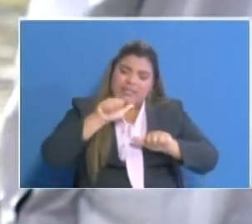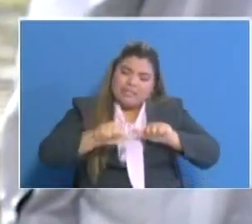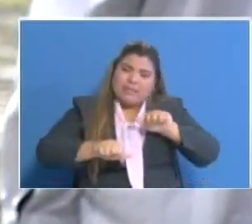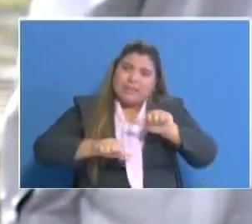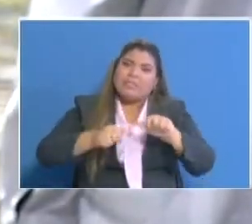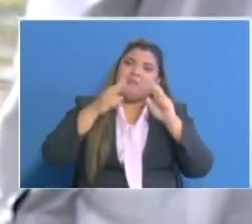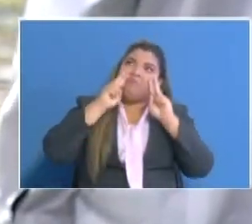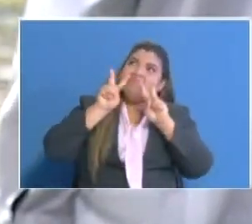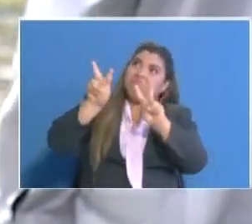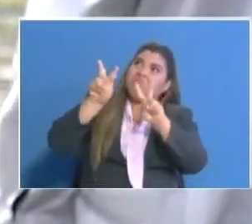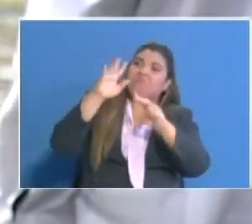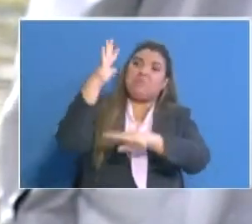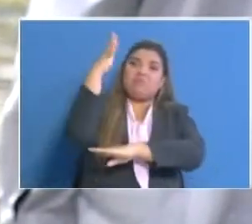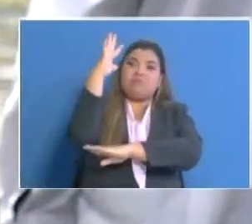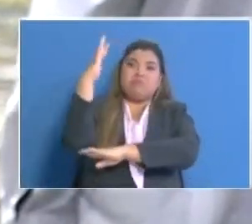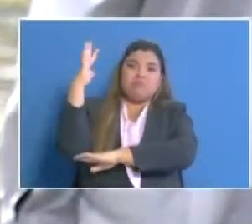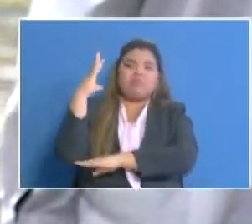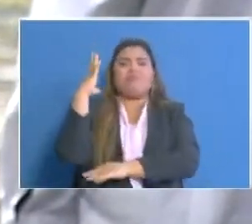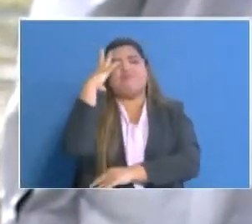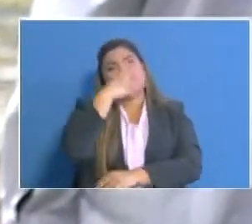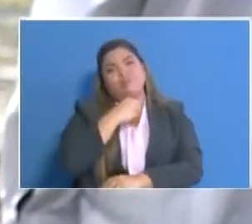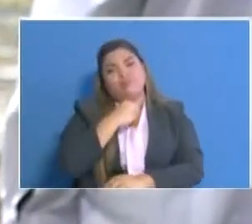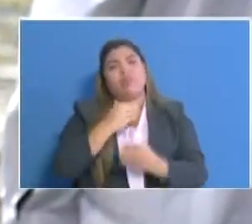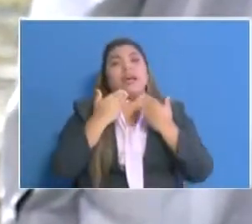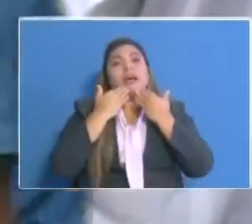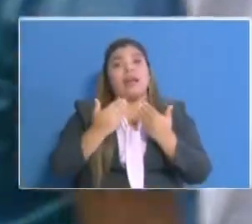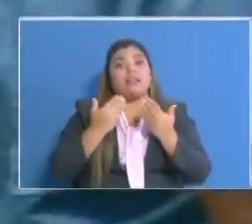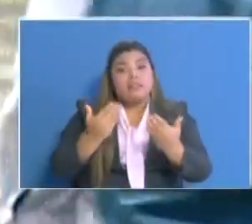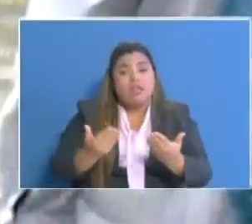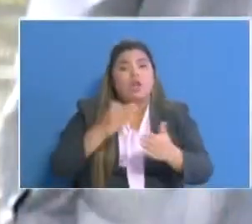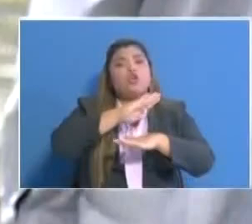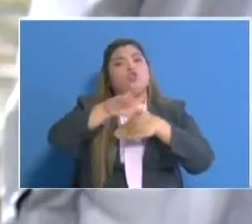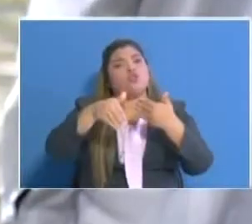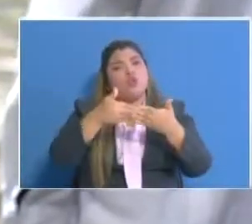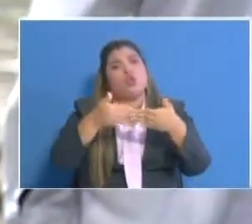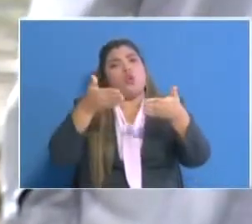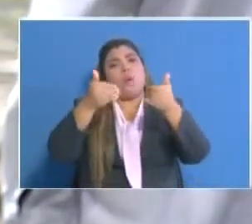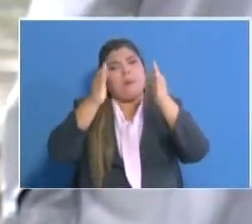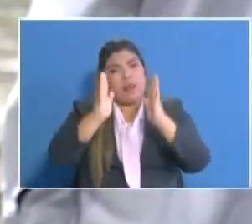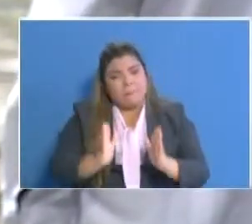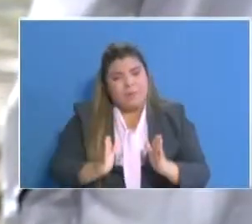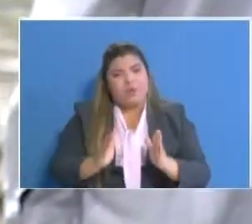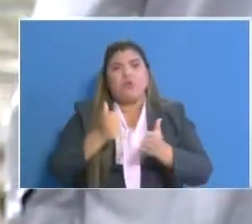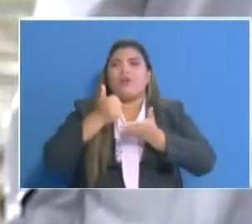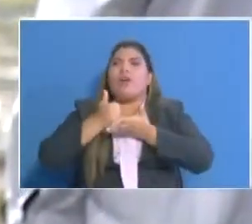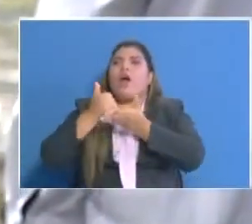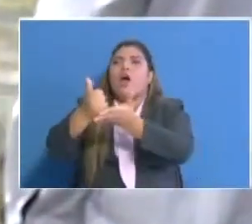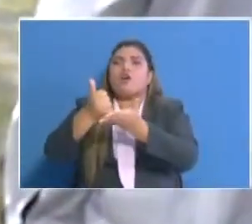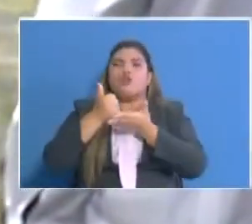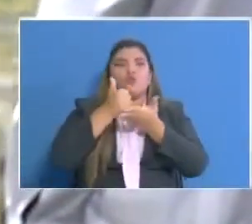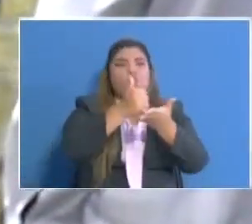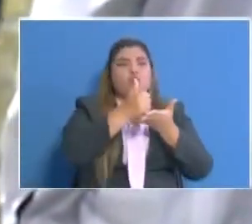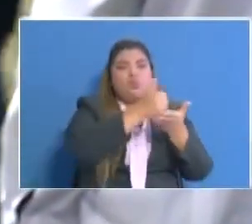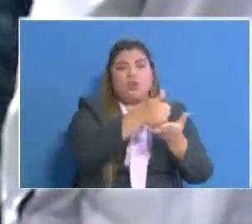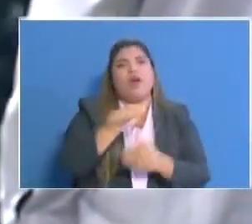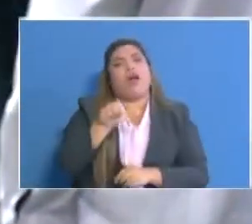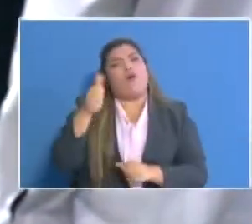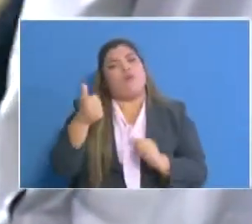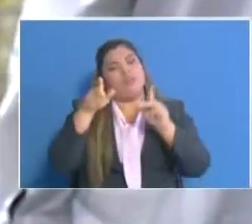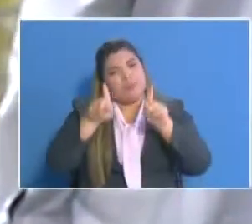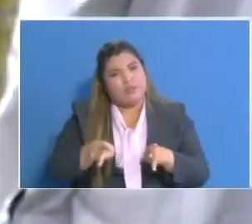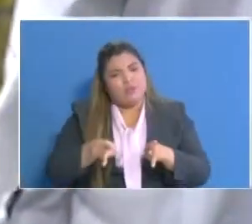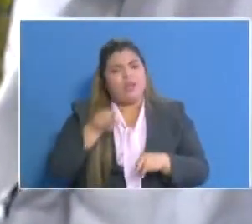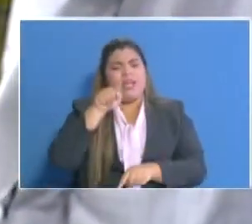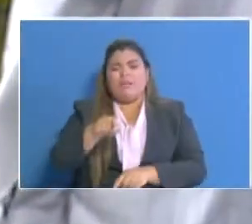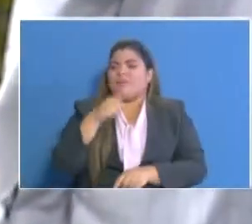Agradecerle a la mayoría de los panameños que son solidarios. Créanmelo, que esto es